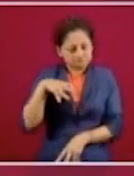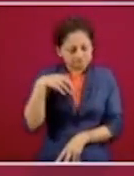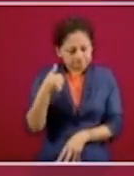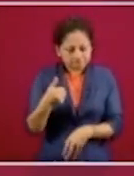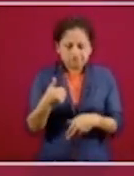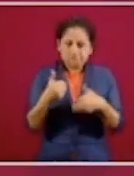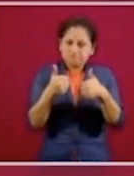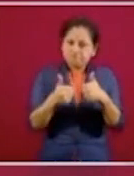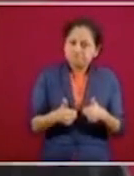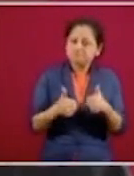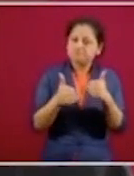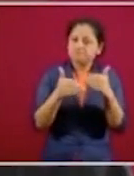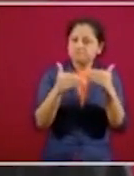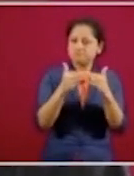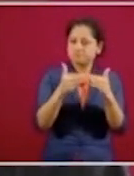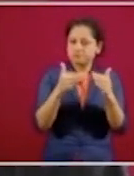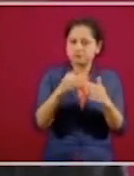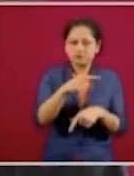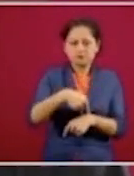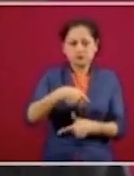ayudando, cuidándose,